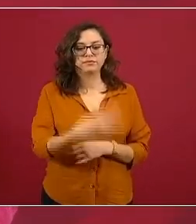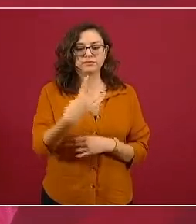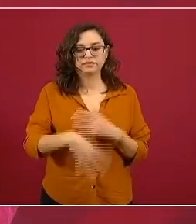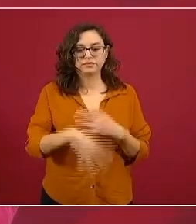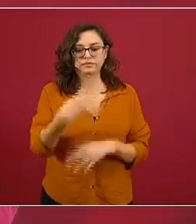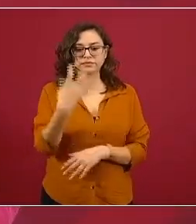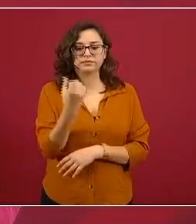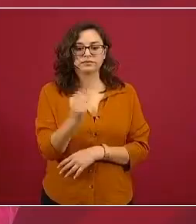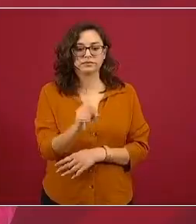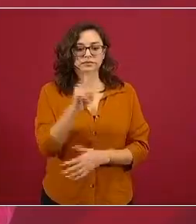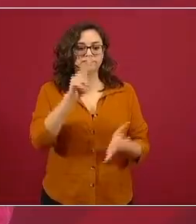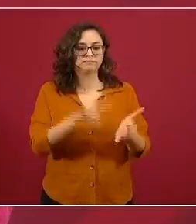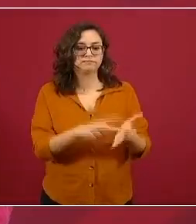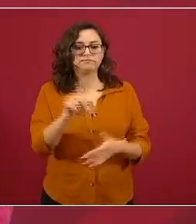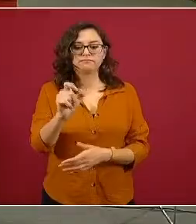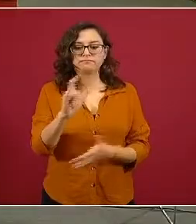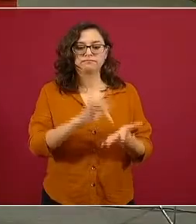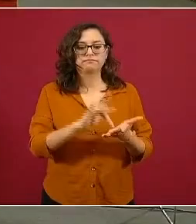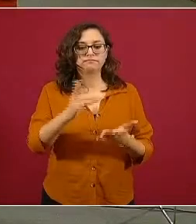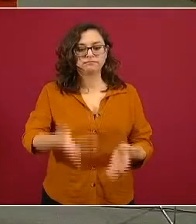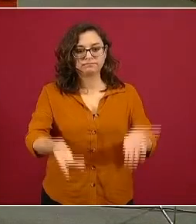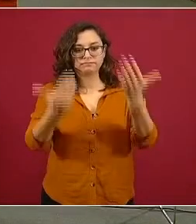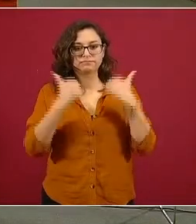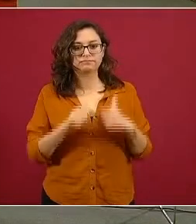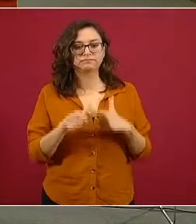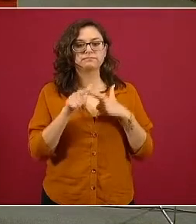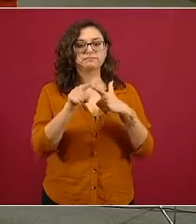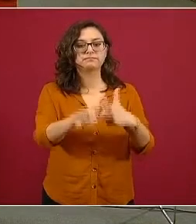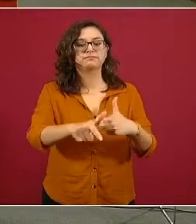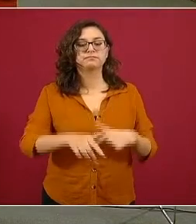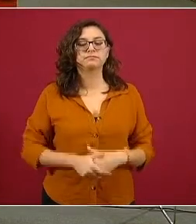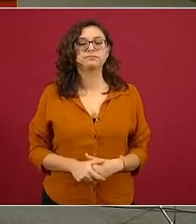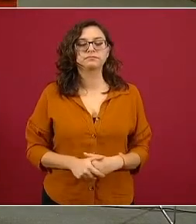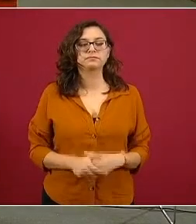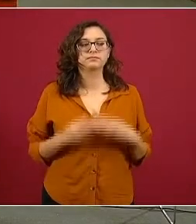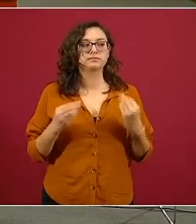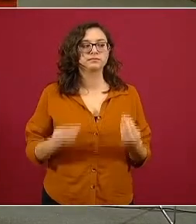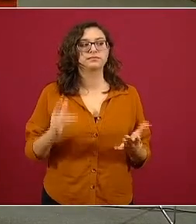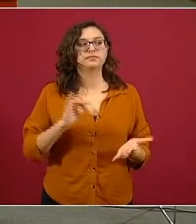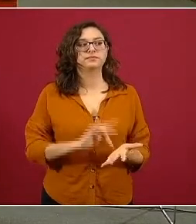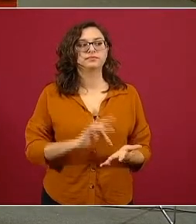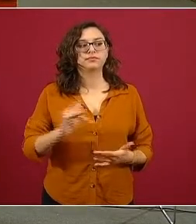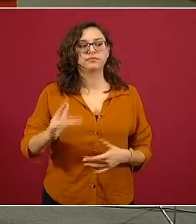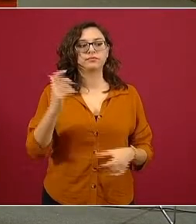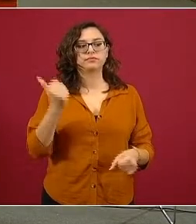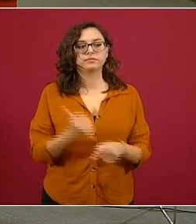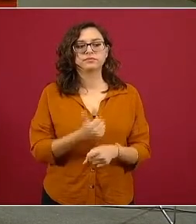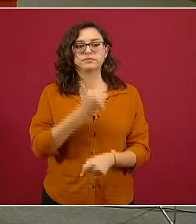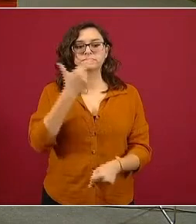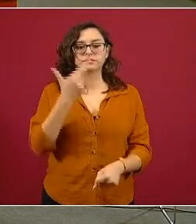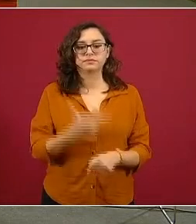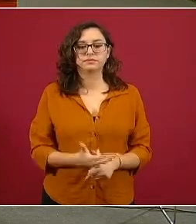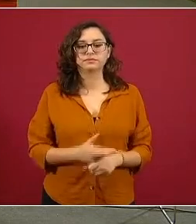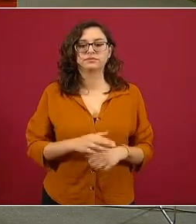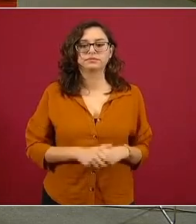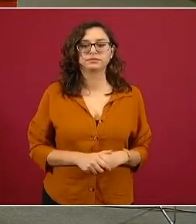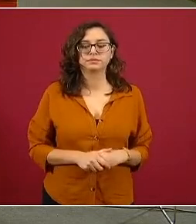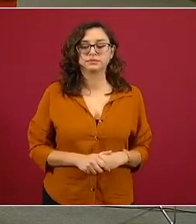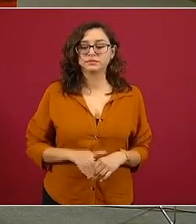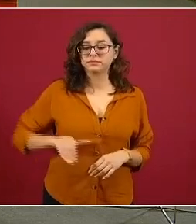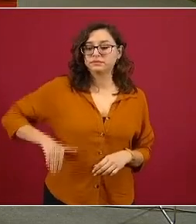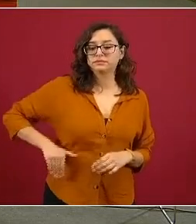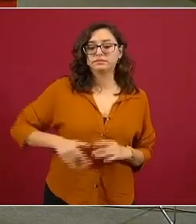del 2020. Gracias y adelante, Jorge. Muchas gracias, secretaria. Bien, les decía de cuáles son